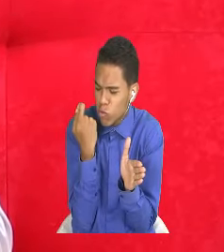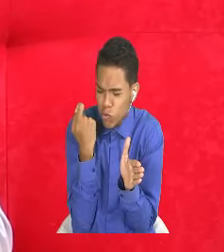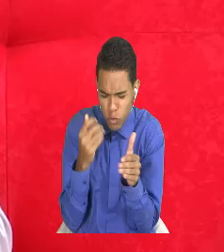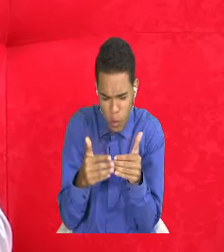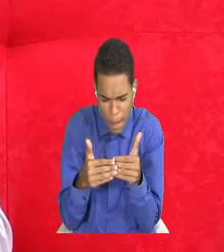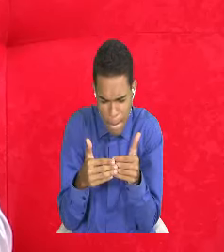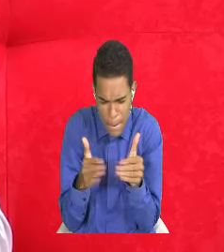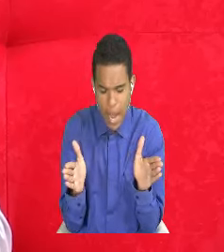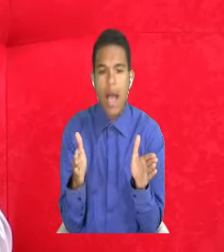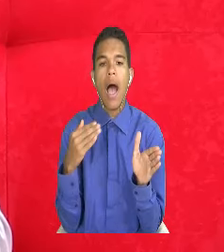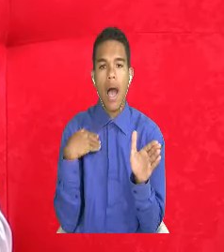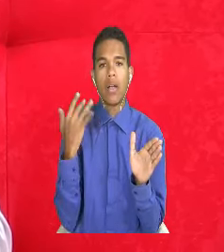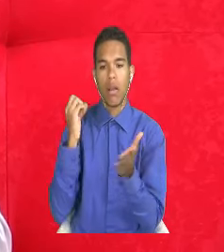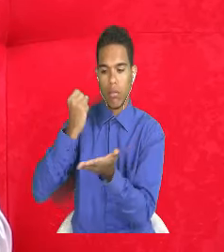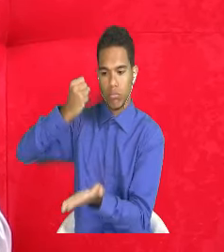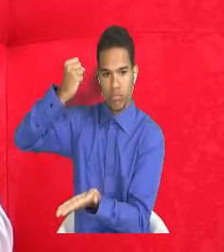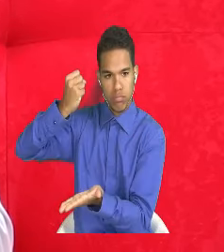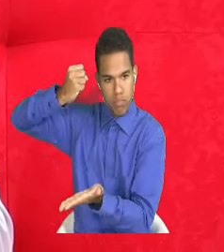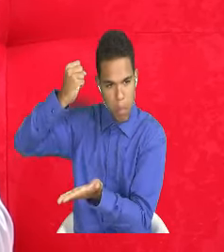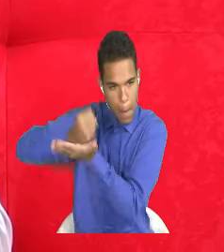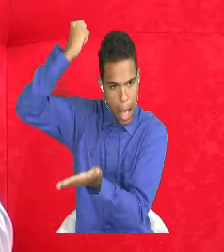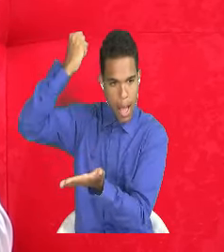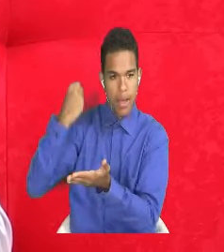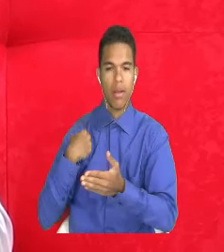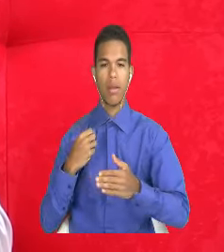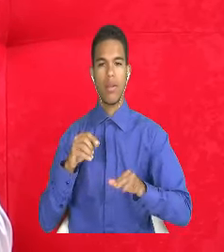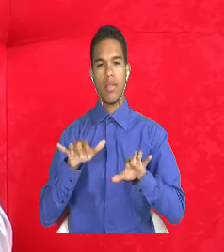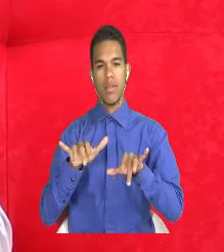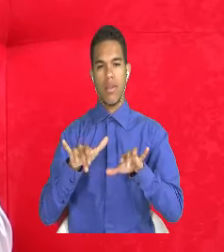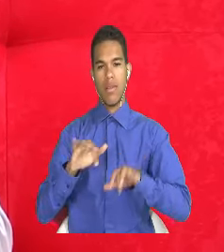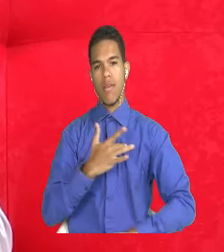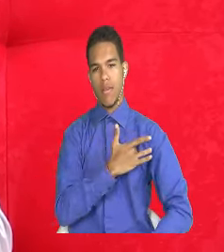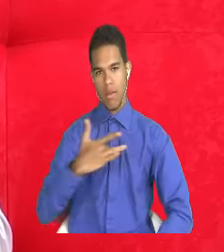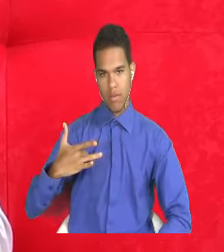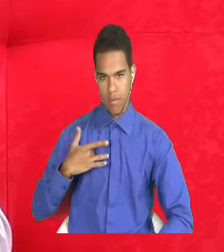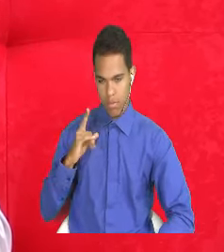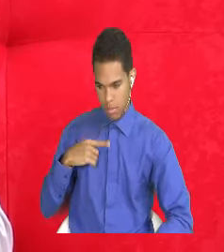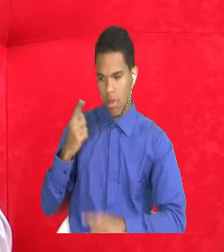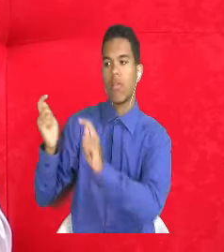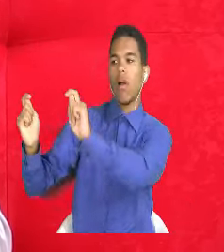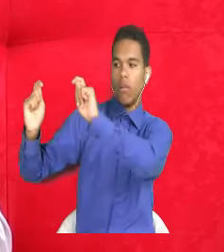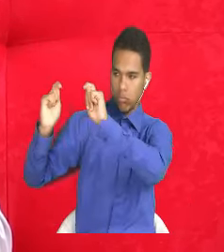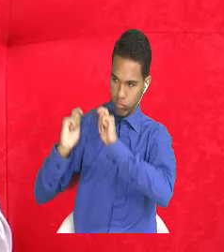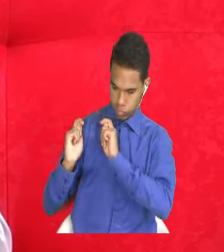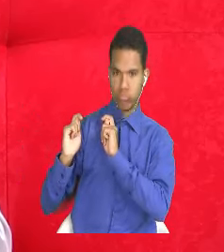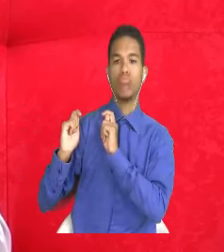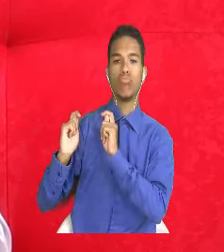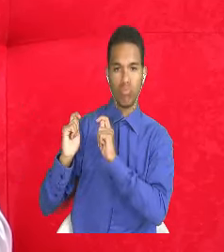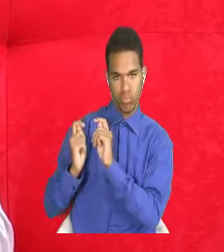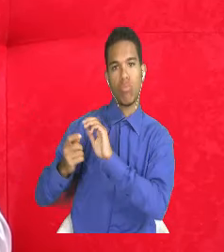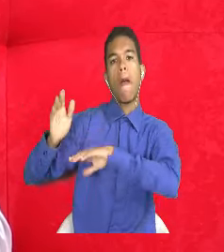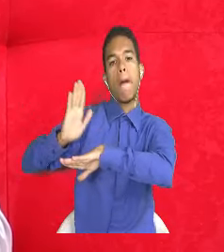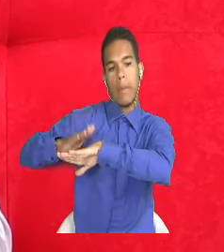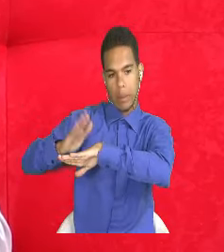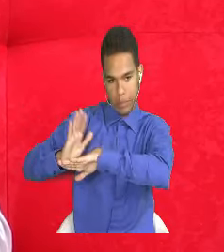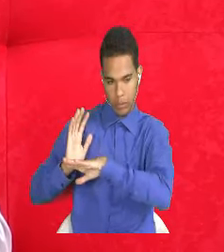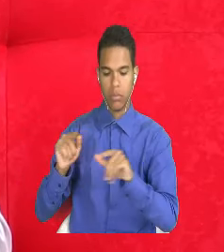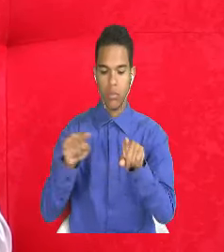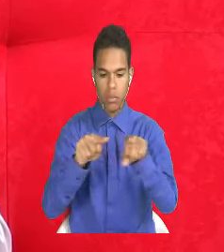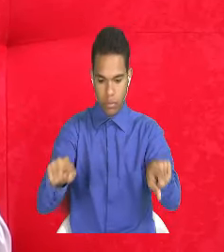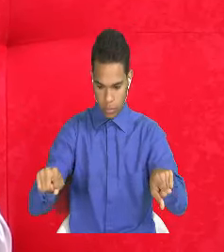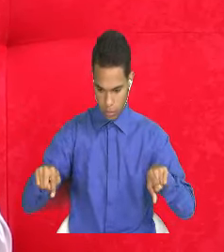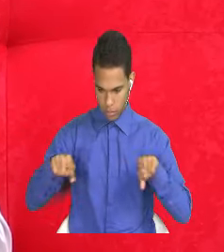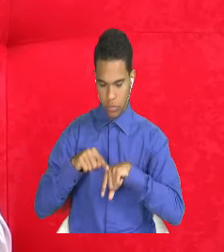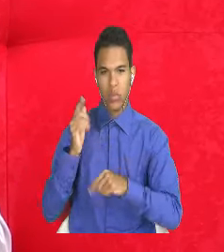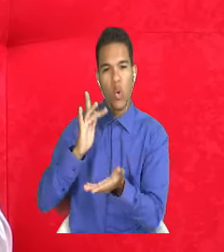Acabamos de ser habilitados por la Secretaría de Salud y ponemos al servicio de Barranca Bermeja una moderna sala de urgencias con reanimación,